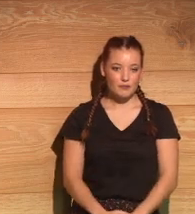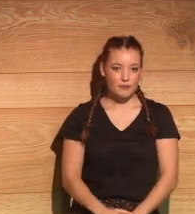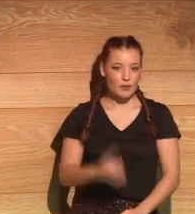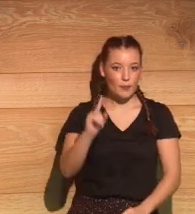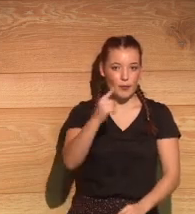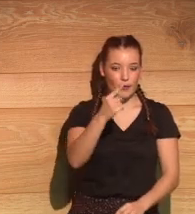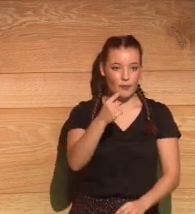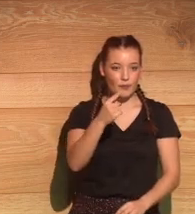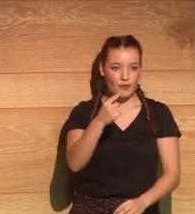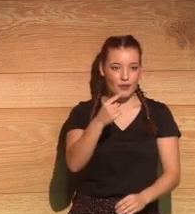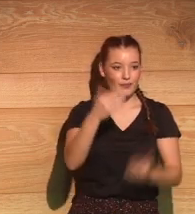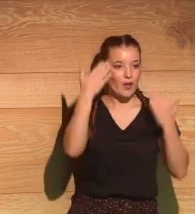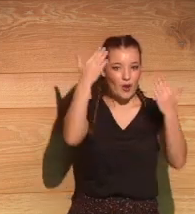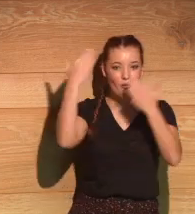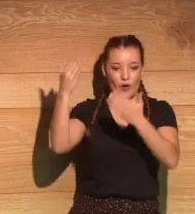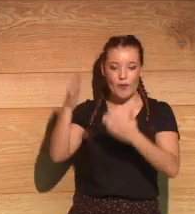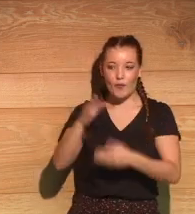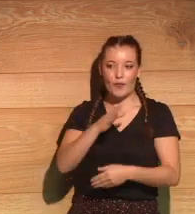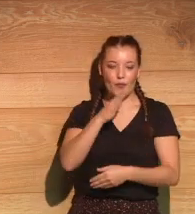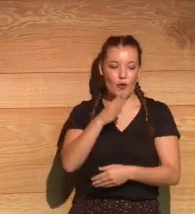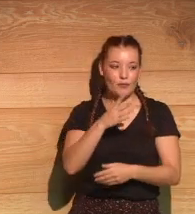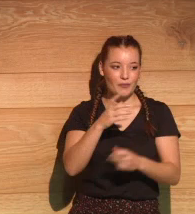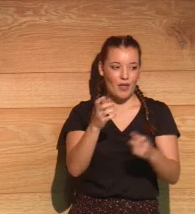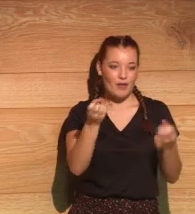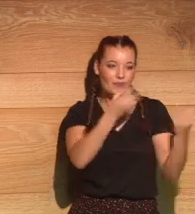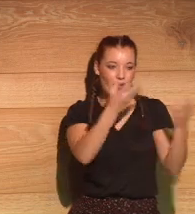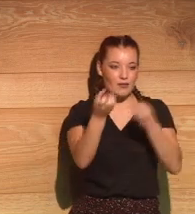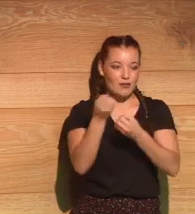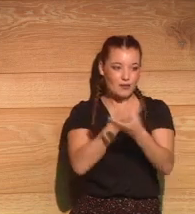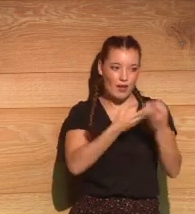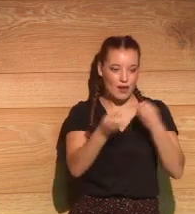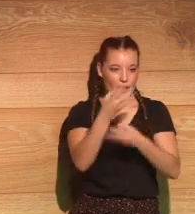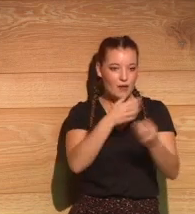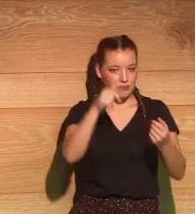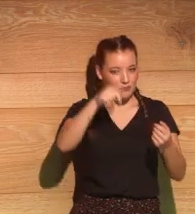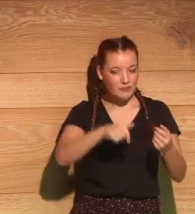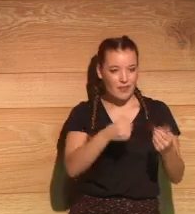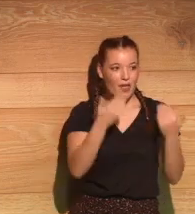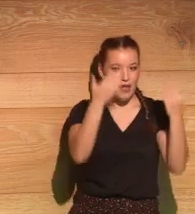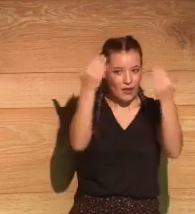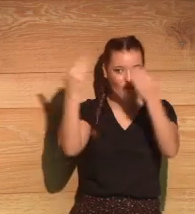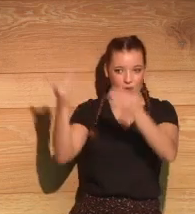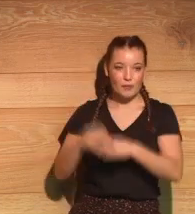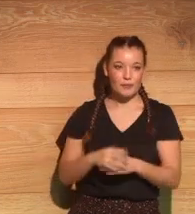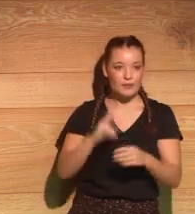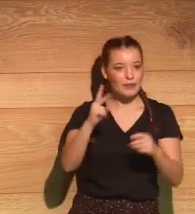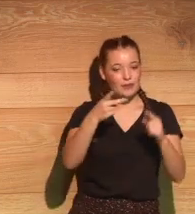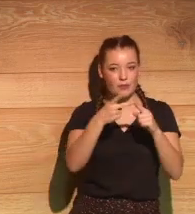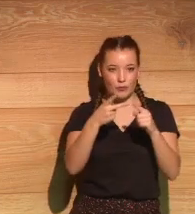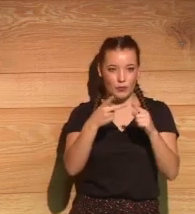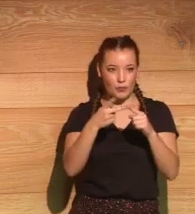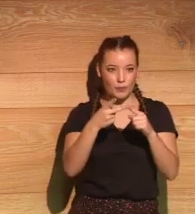Primero de todo, felicitaros por la charla a todos. Y en segundo lugar, en el sentido